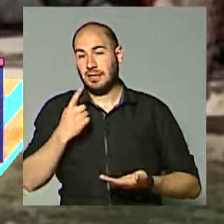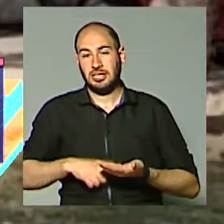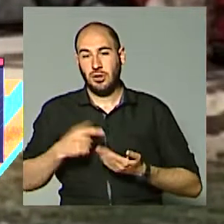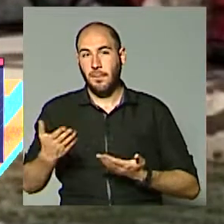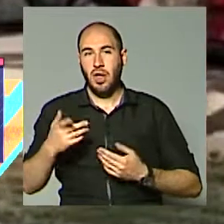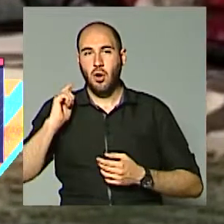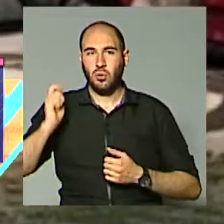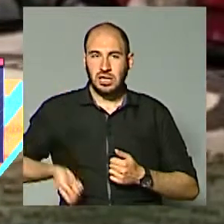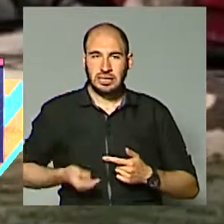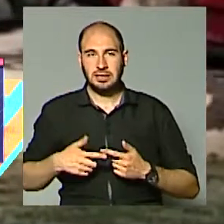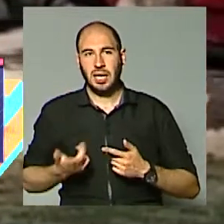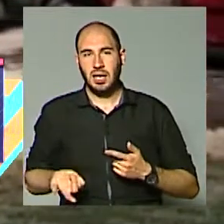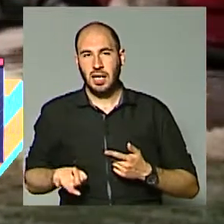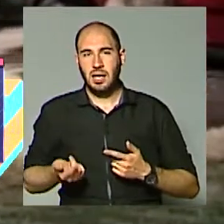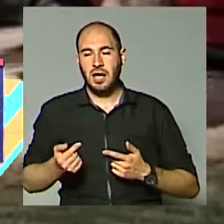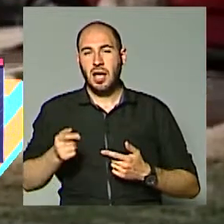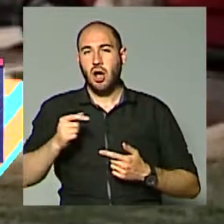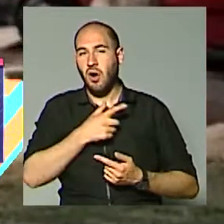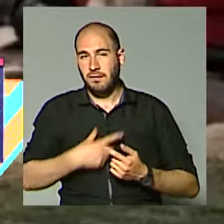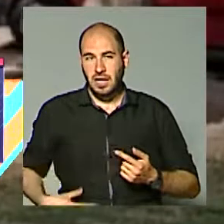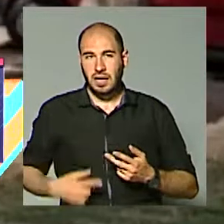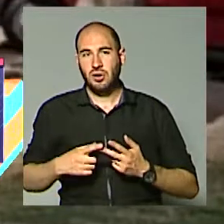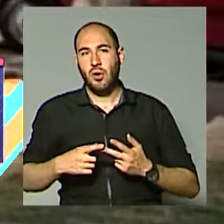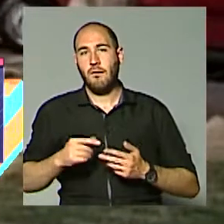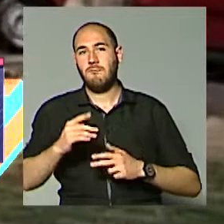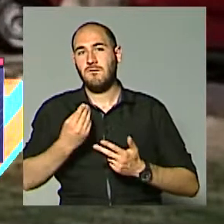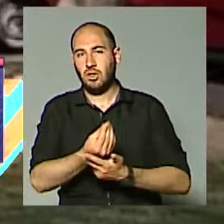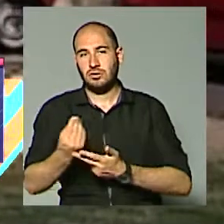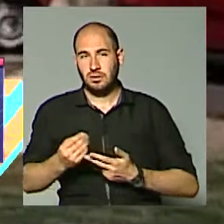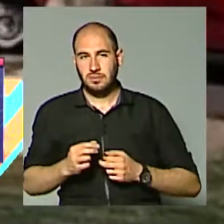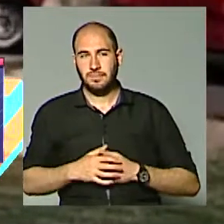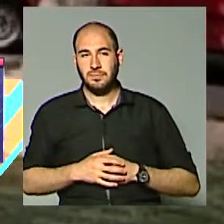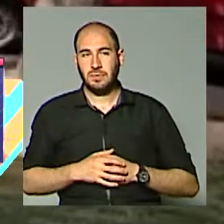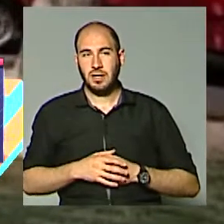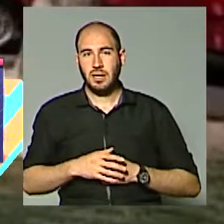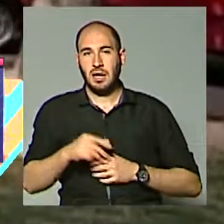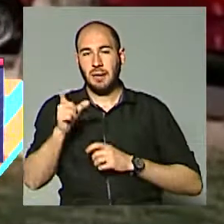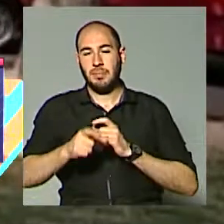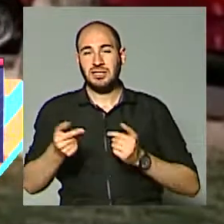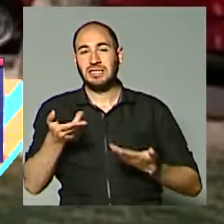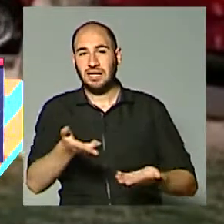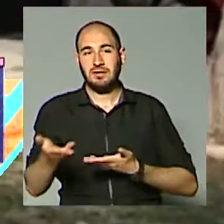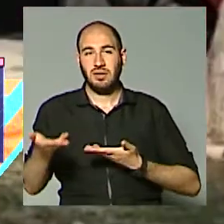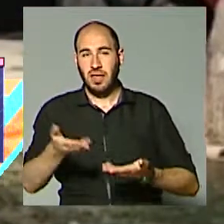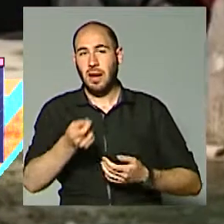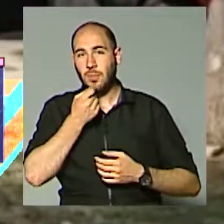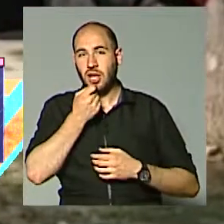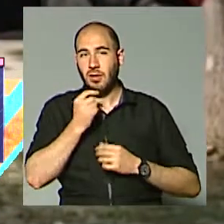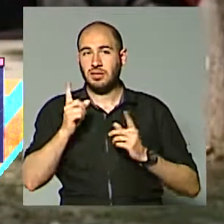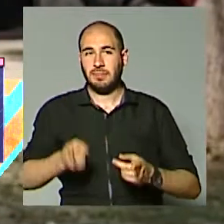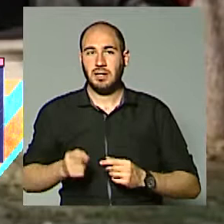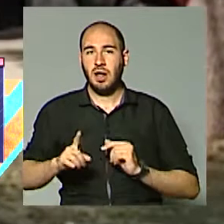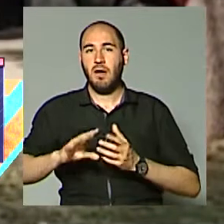en la justicia, los ejecutivos, los funcionarios, los prestadores de servicios, como por ejemplo también